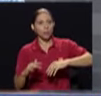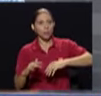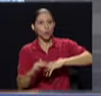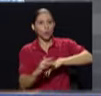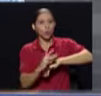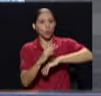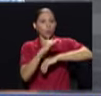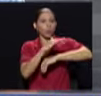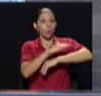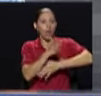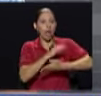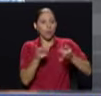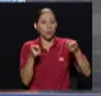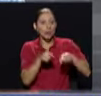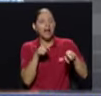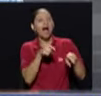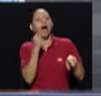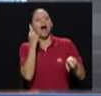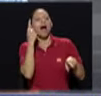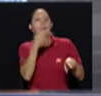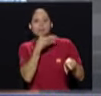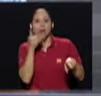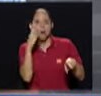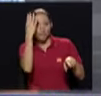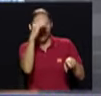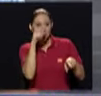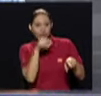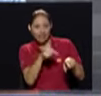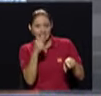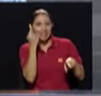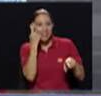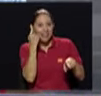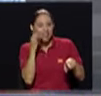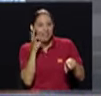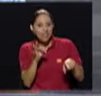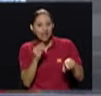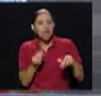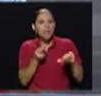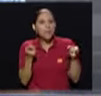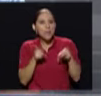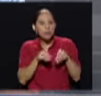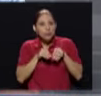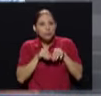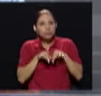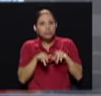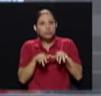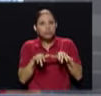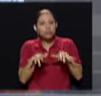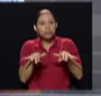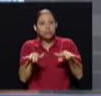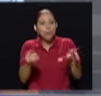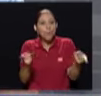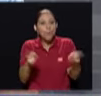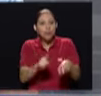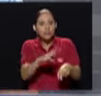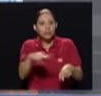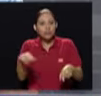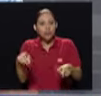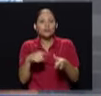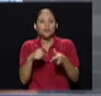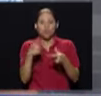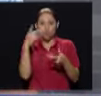mundial, ya que se entiende mejor cómo se transmite las ondas, cómo se propagan los tsunamis en